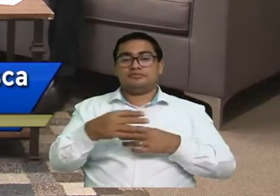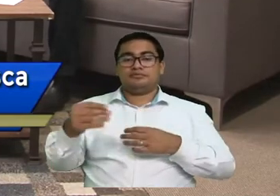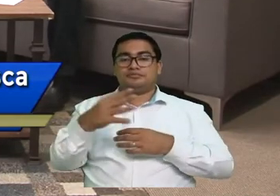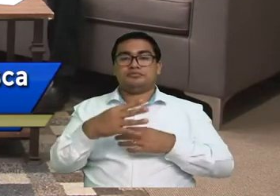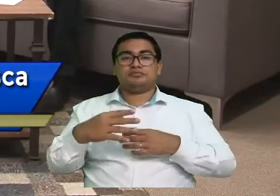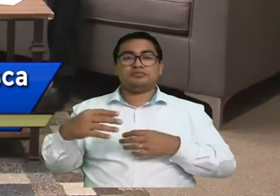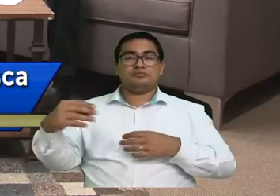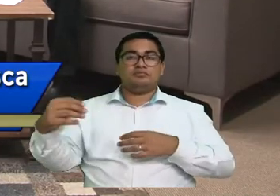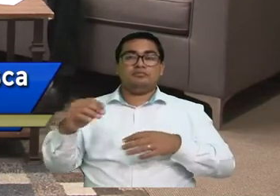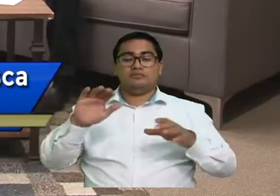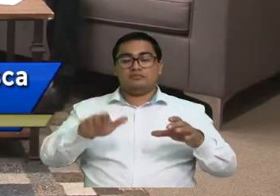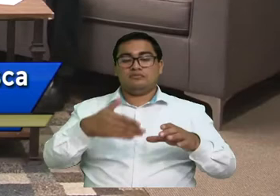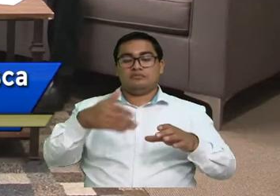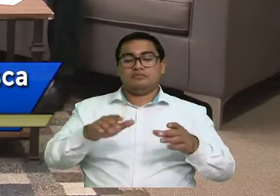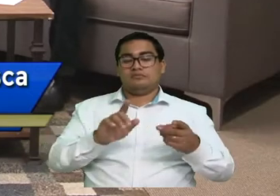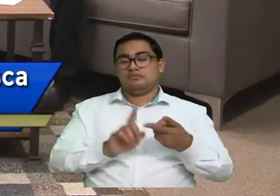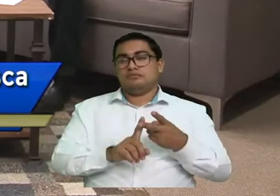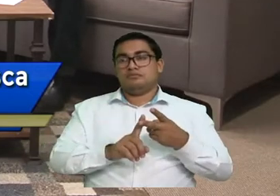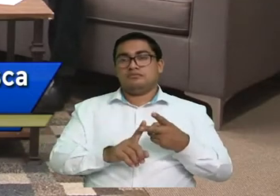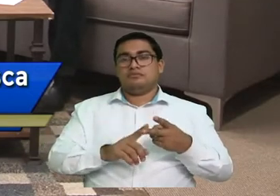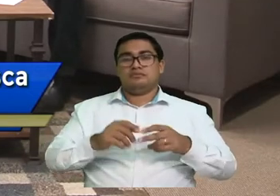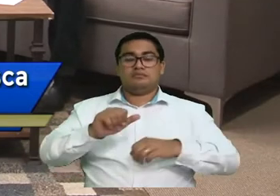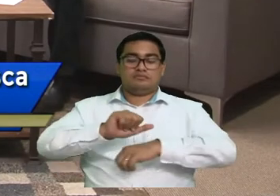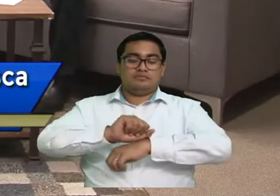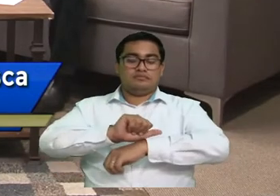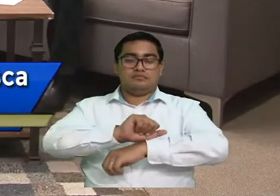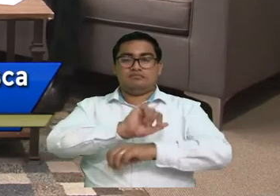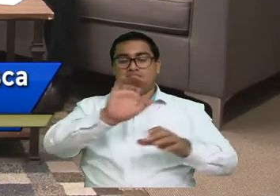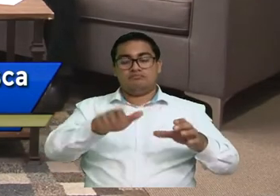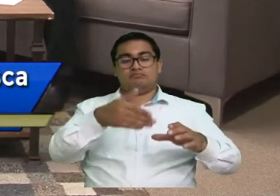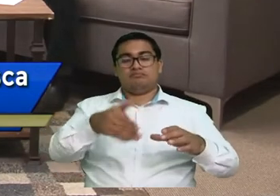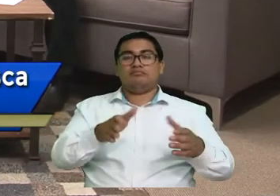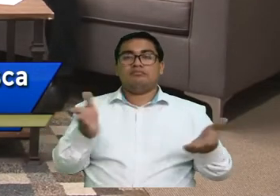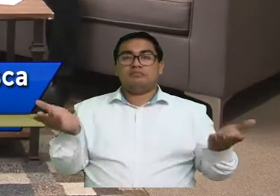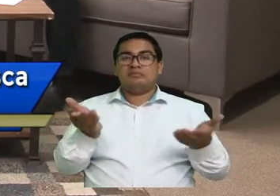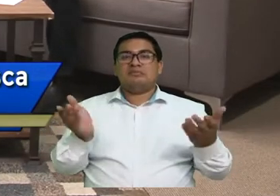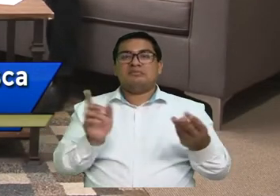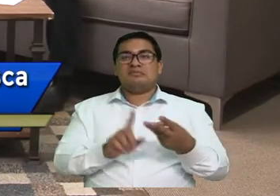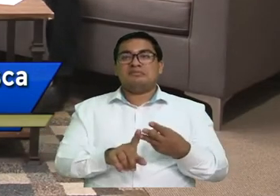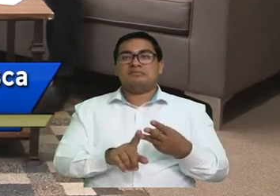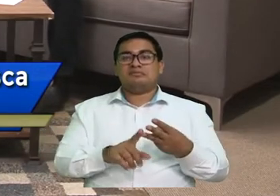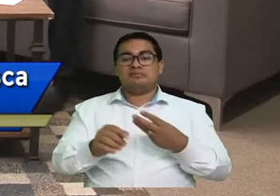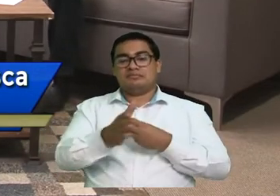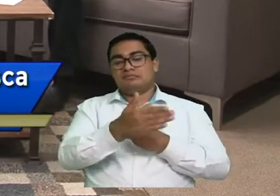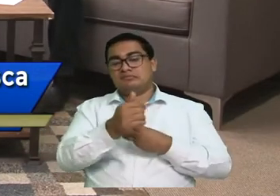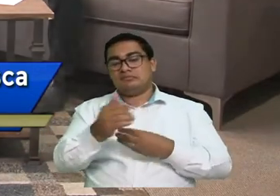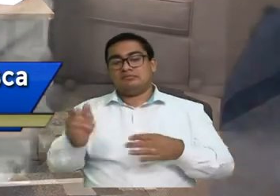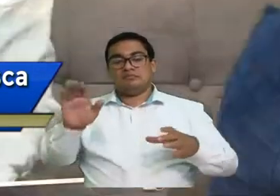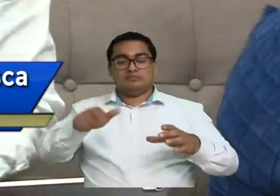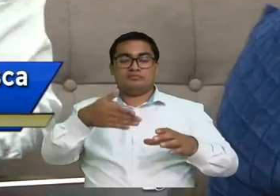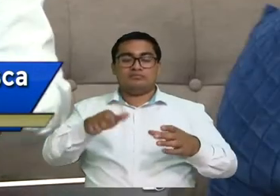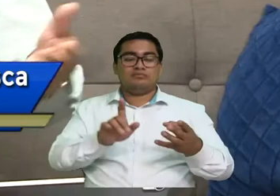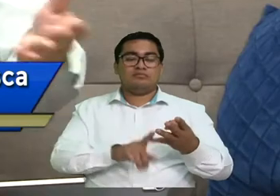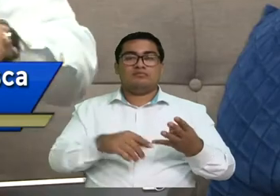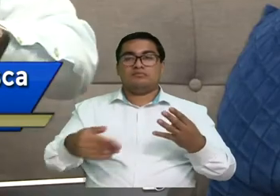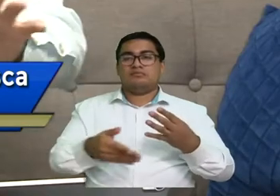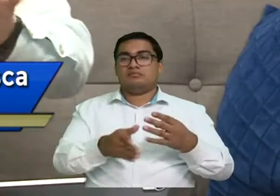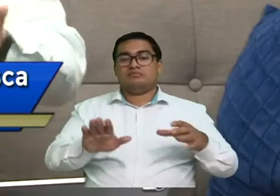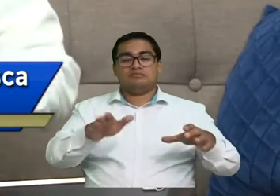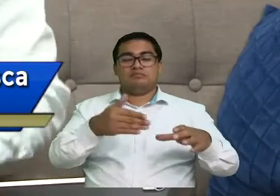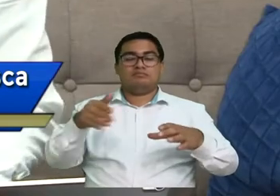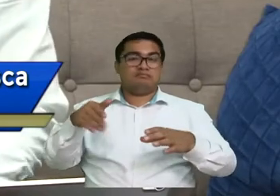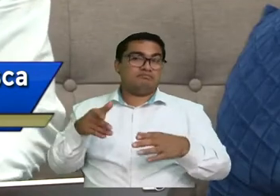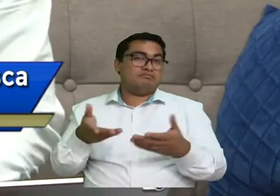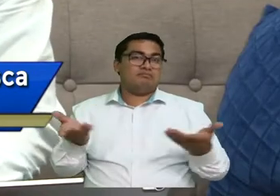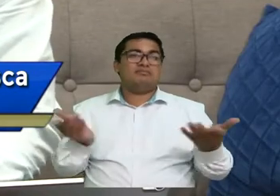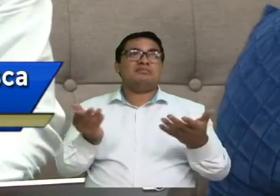su creatividad. Preparar caracol, que me estabas preguntando del caracol, ¿cómo preparar la langosta? ¿Cómo preparar el pescado? Entonces, ahí